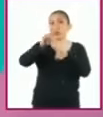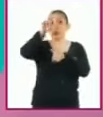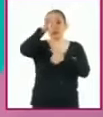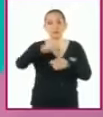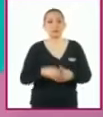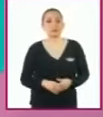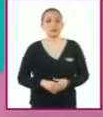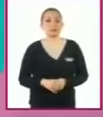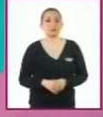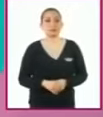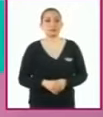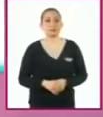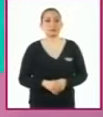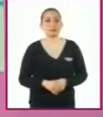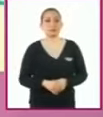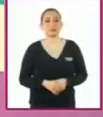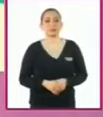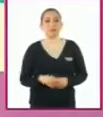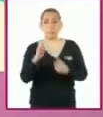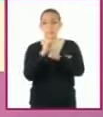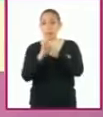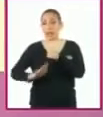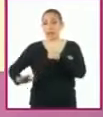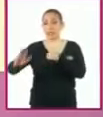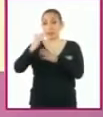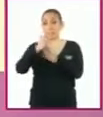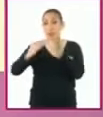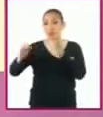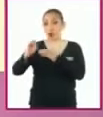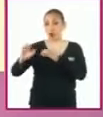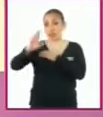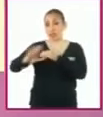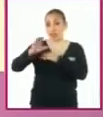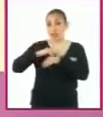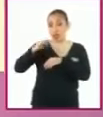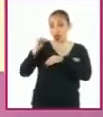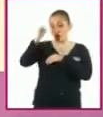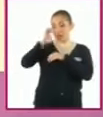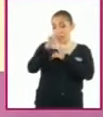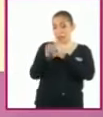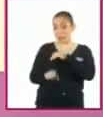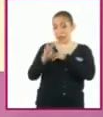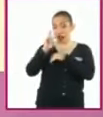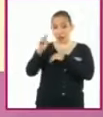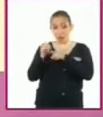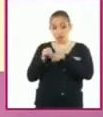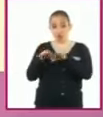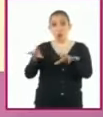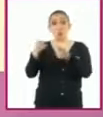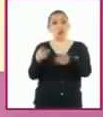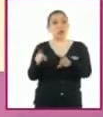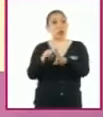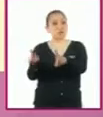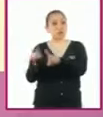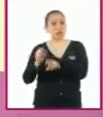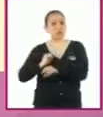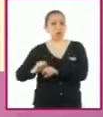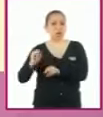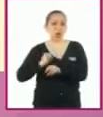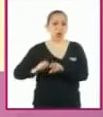Dios. En los países en Medio Oriente y el norte de África también permeó una gran influencia musical durante